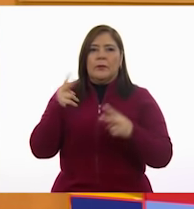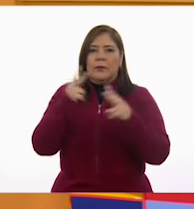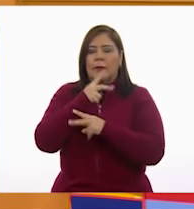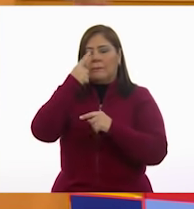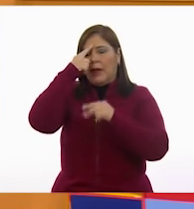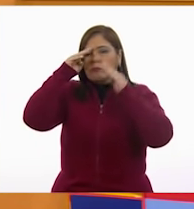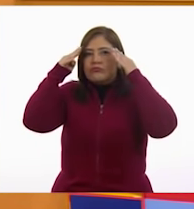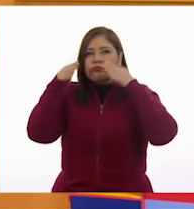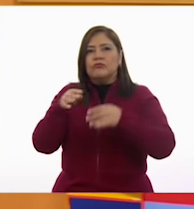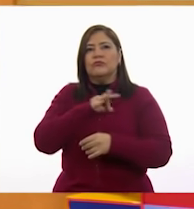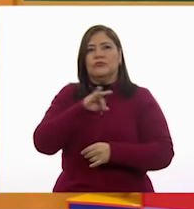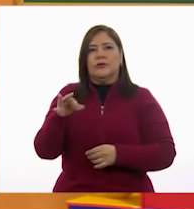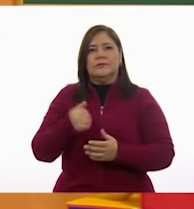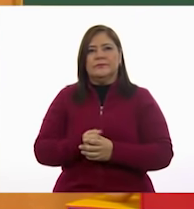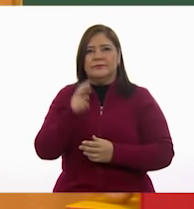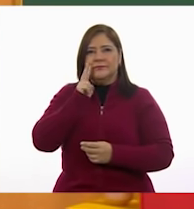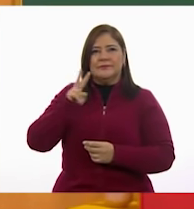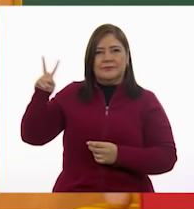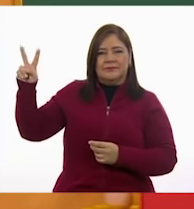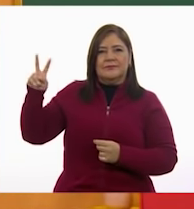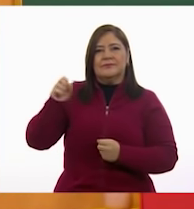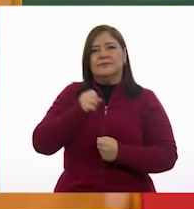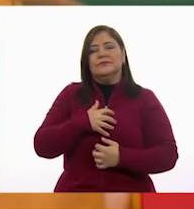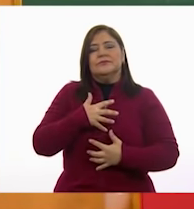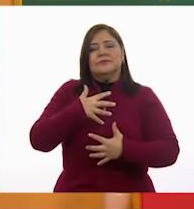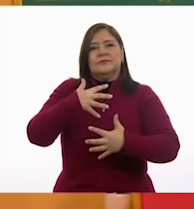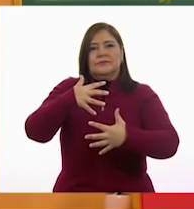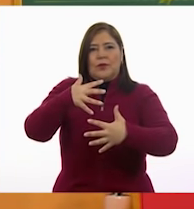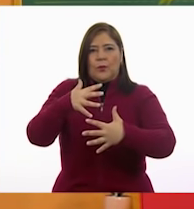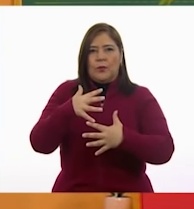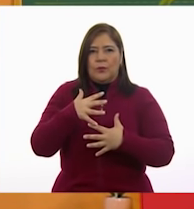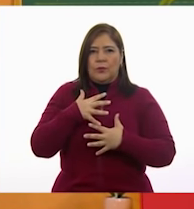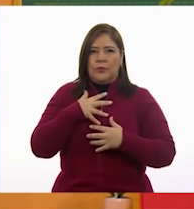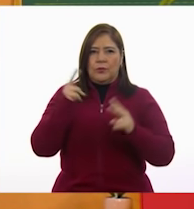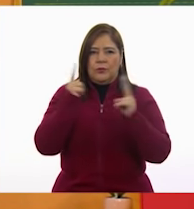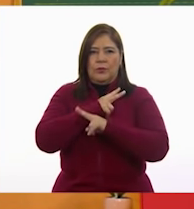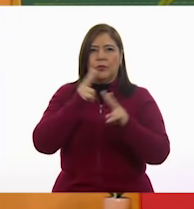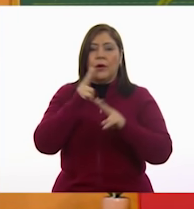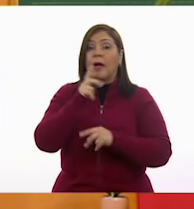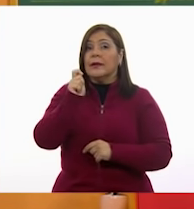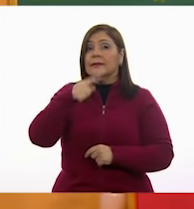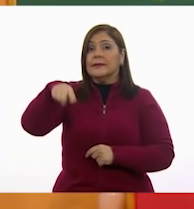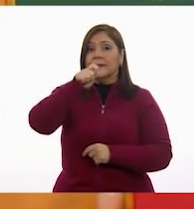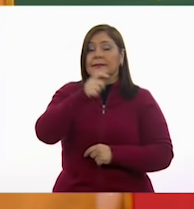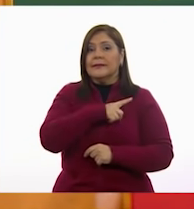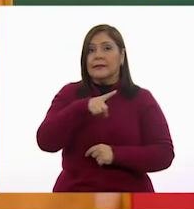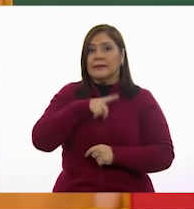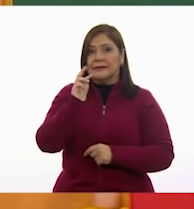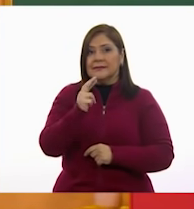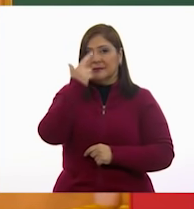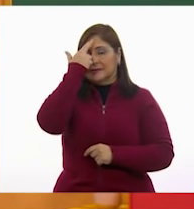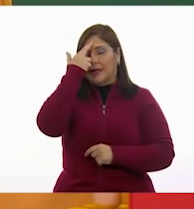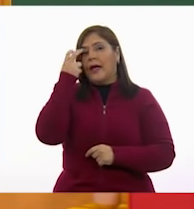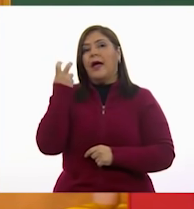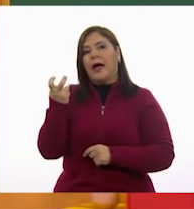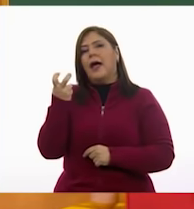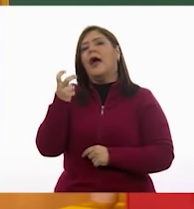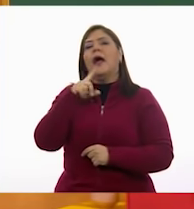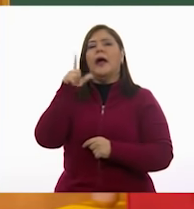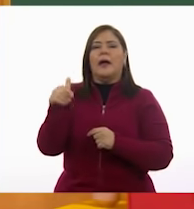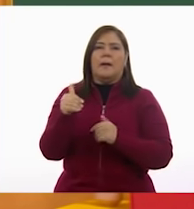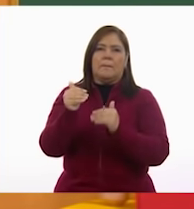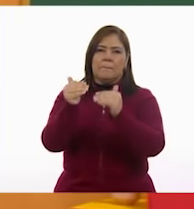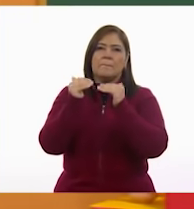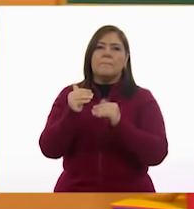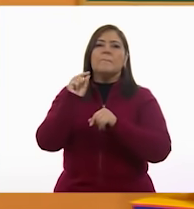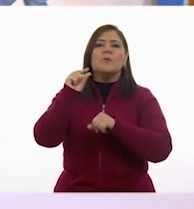concentrarnos. Y sacamos el aire. Y recuerden que después de esta parte viene más complicado porque vamos